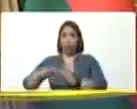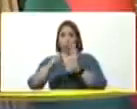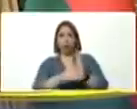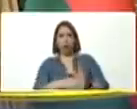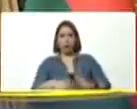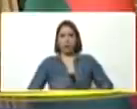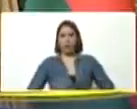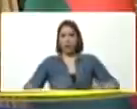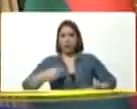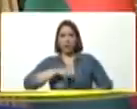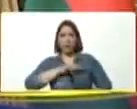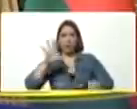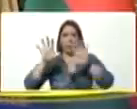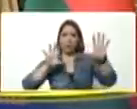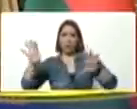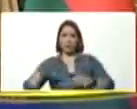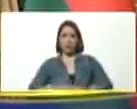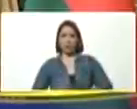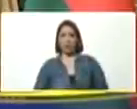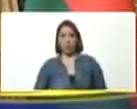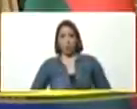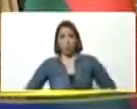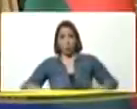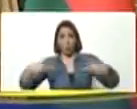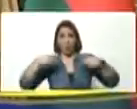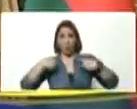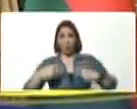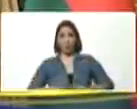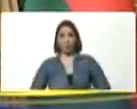países. La humanidad